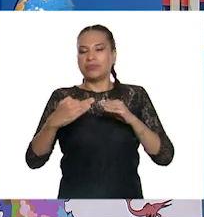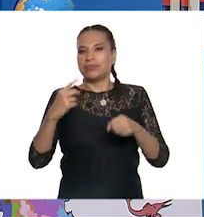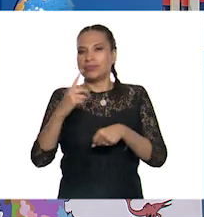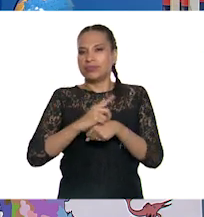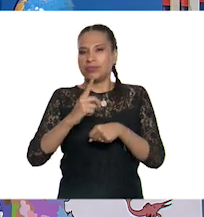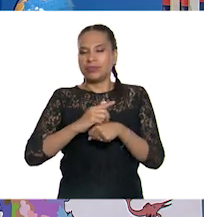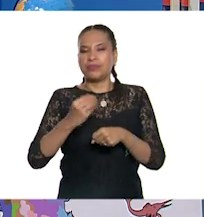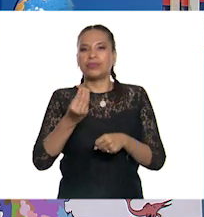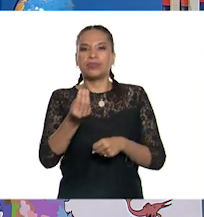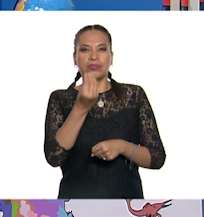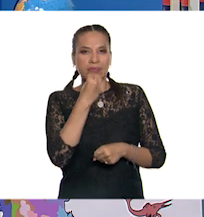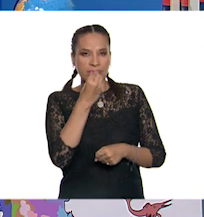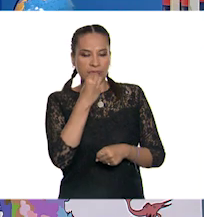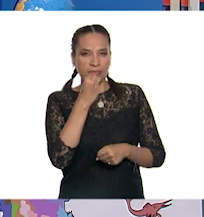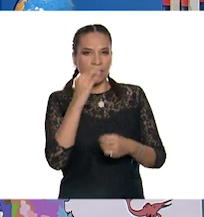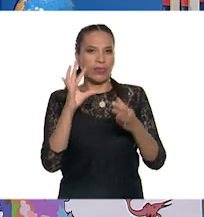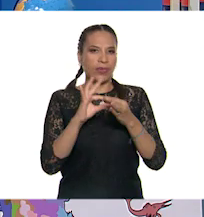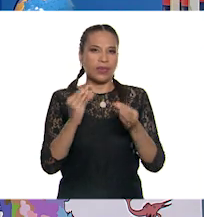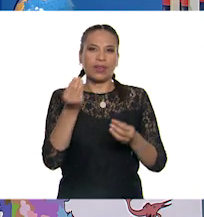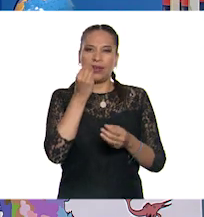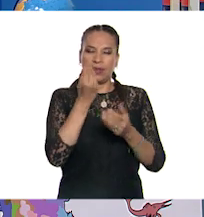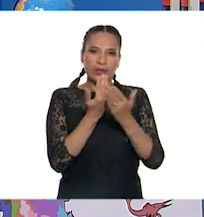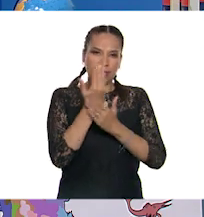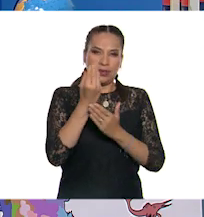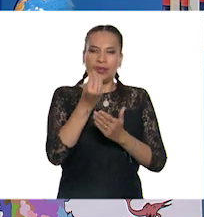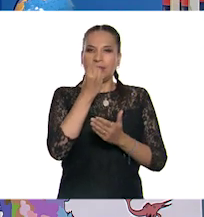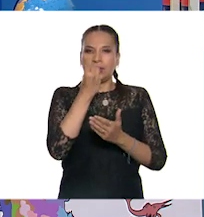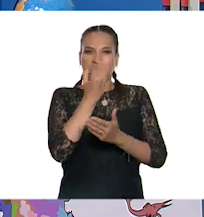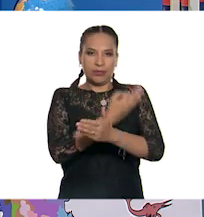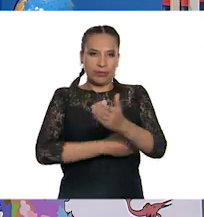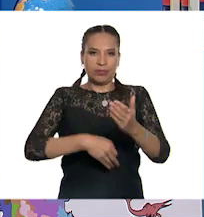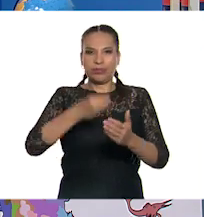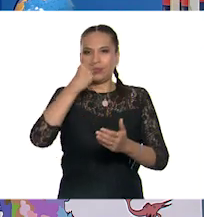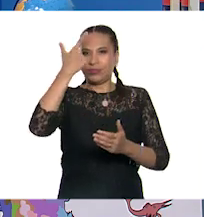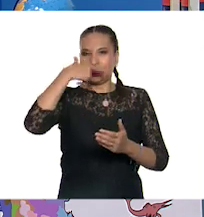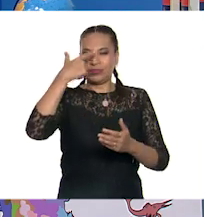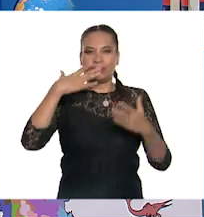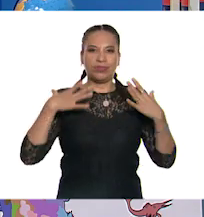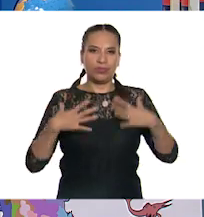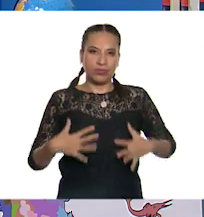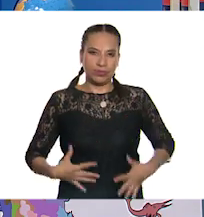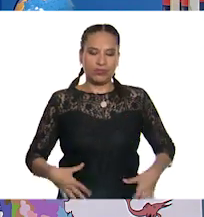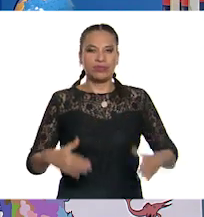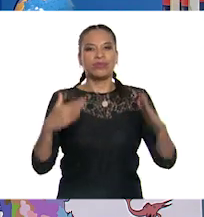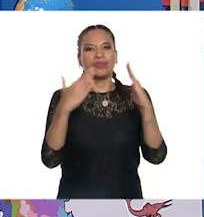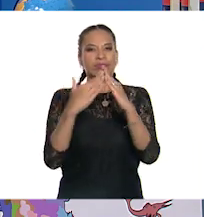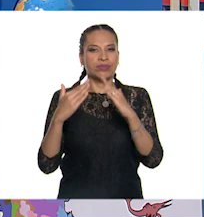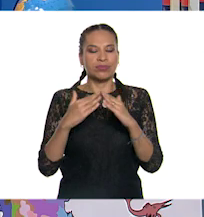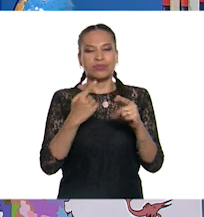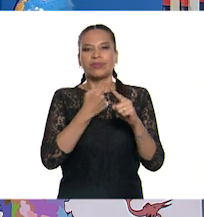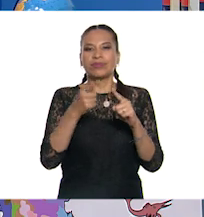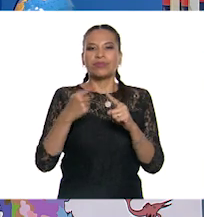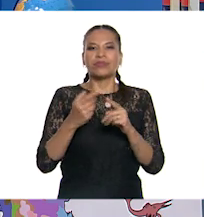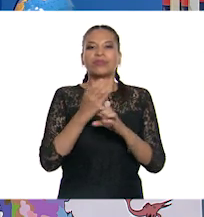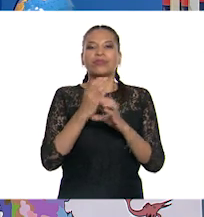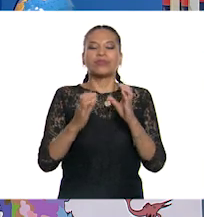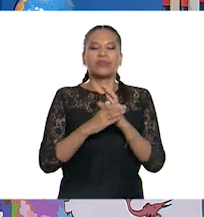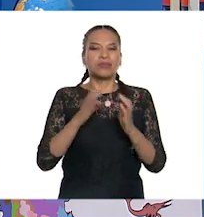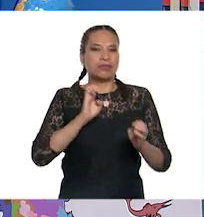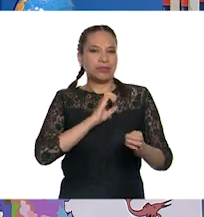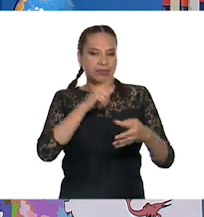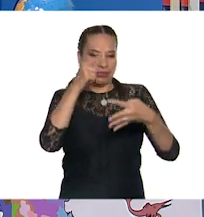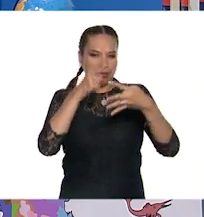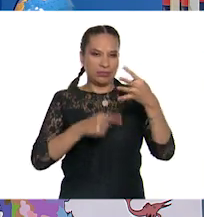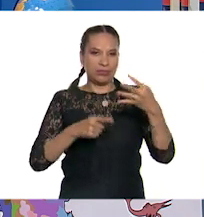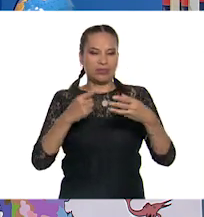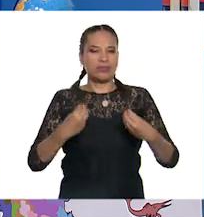cotidianas, la alimentación, menciona el desayuno, el almuerzo y la cena, la vestimenta, la vivienda y ciertos aspectos específicos